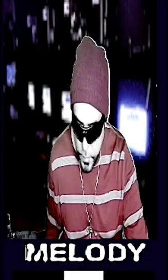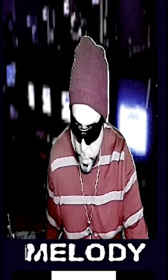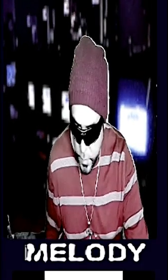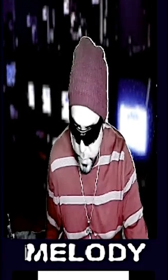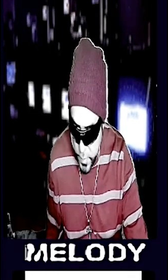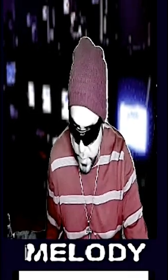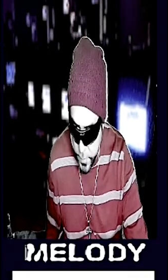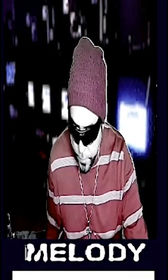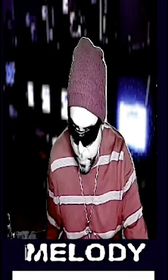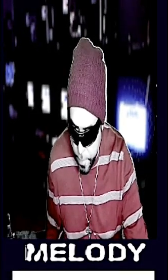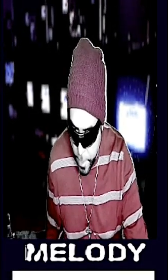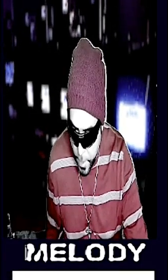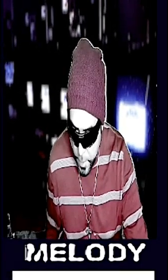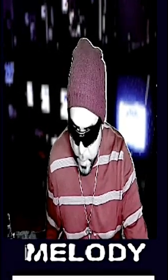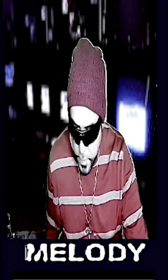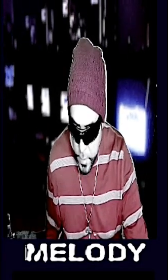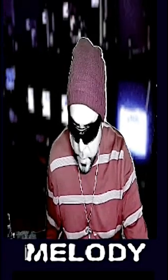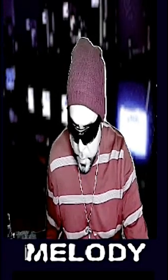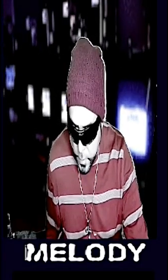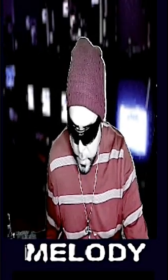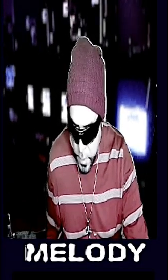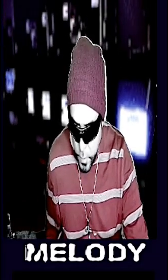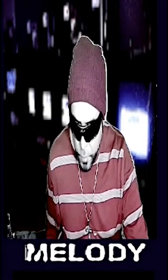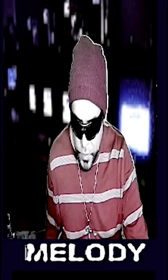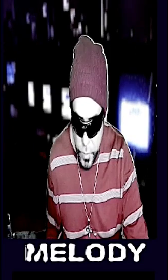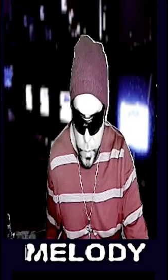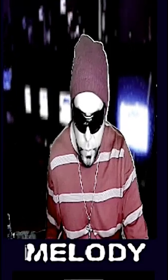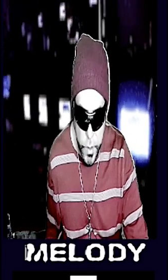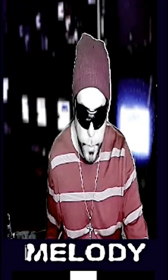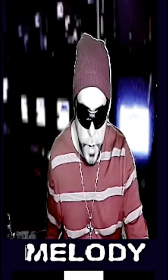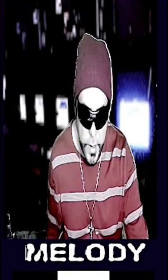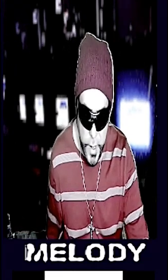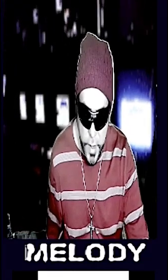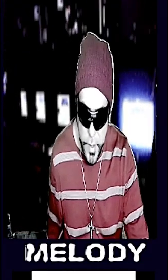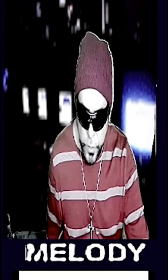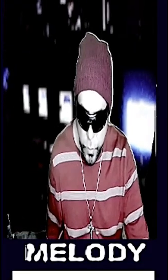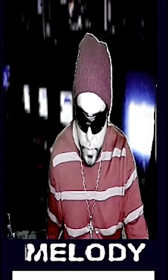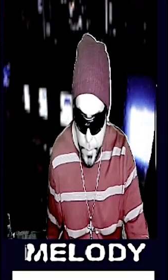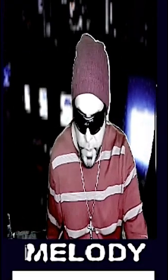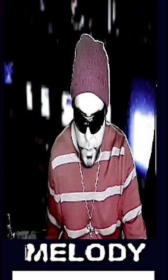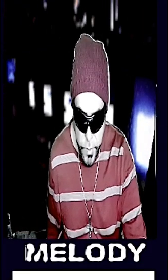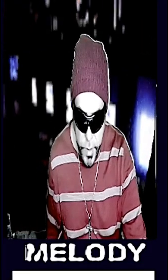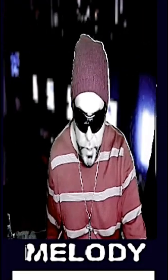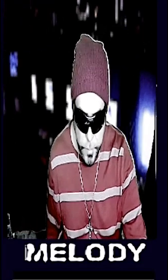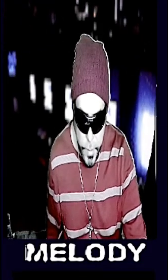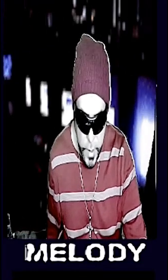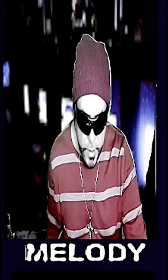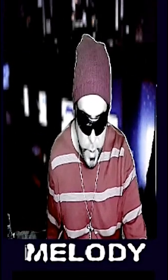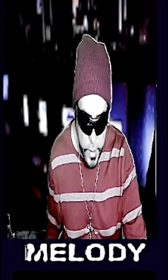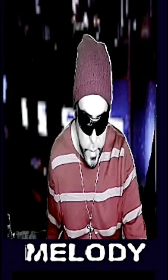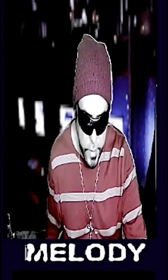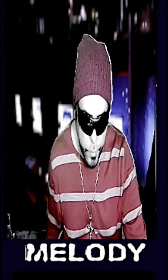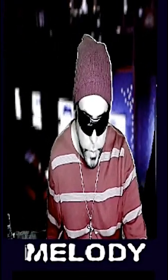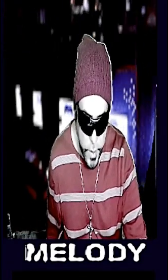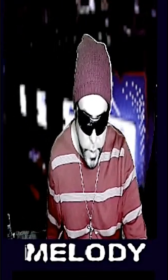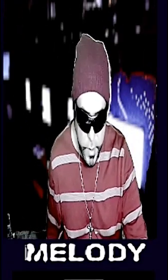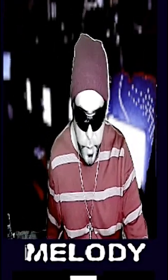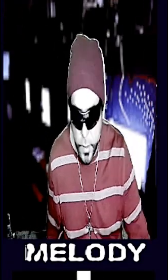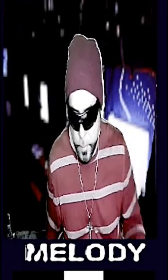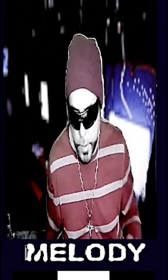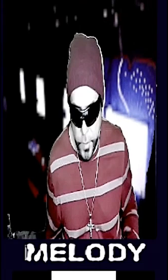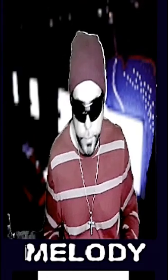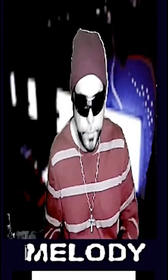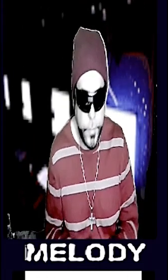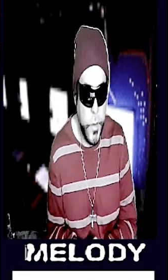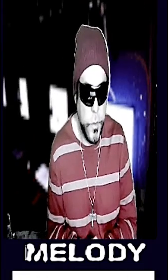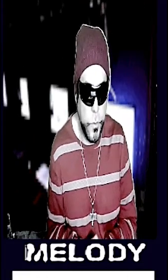país dice así López Obrador respalda la candidatura de marana Rodríguez para la alcaldía de